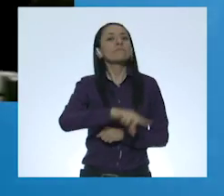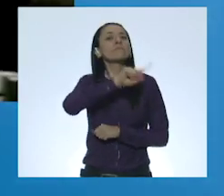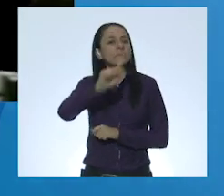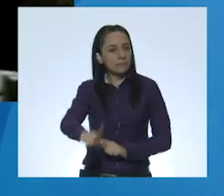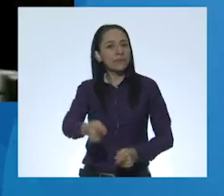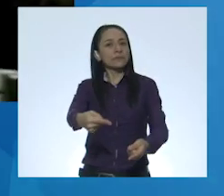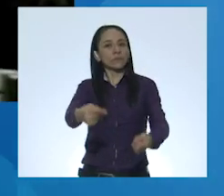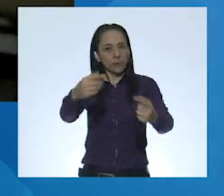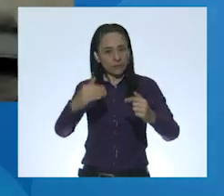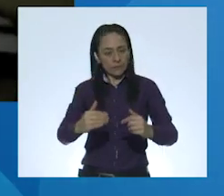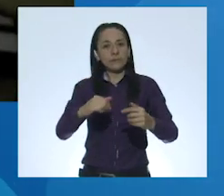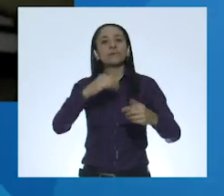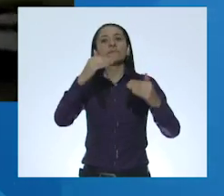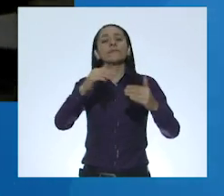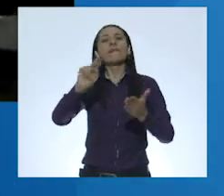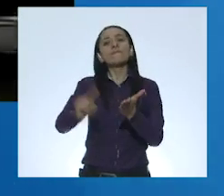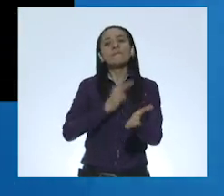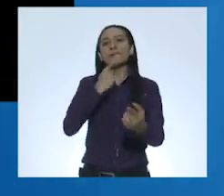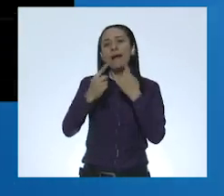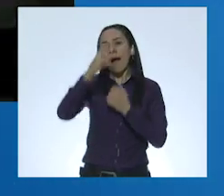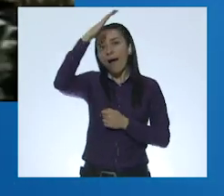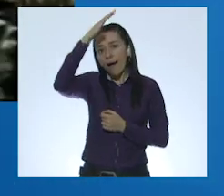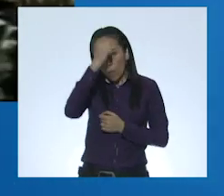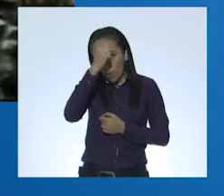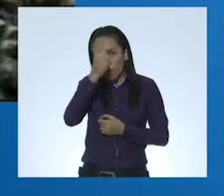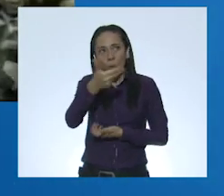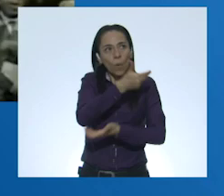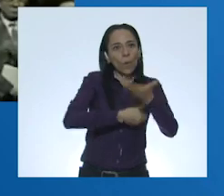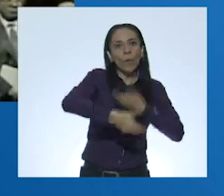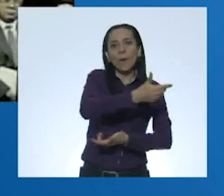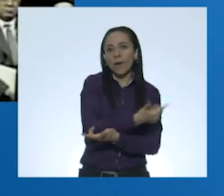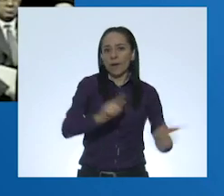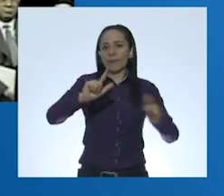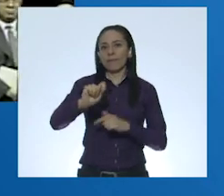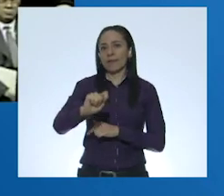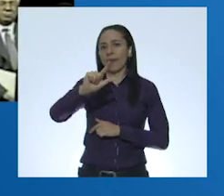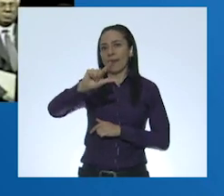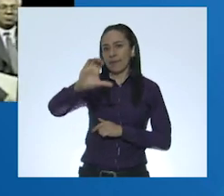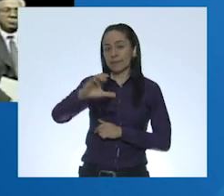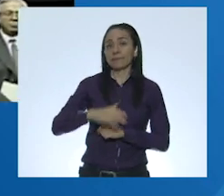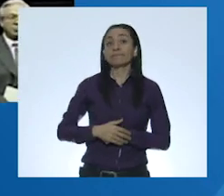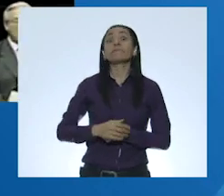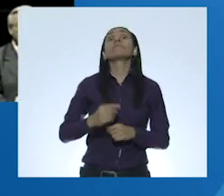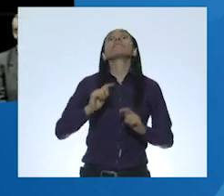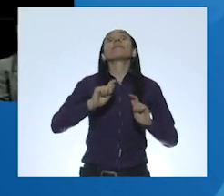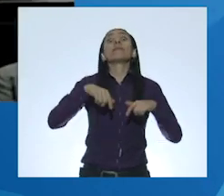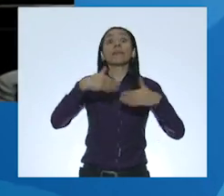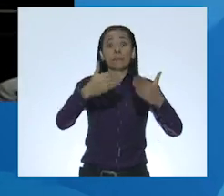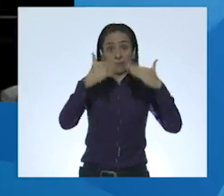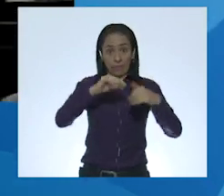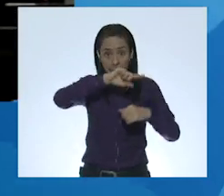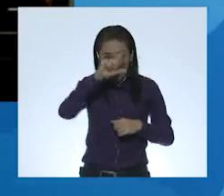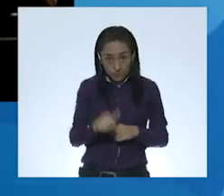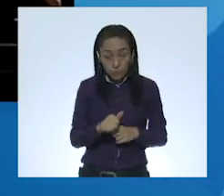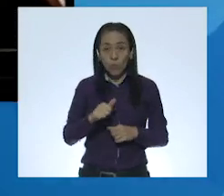la firma del Tratado de Libre Comercio. La alternancia en el poder el año 2000.